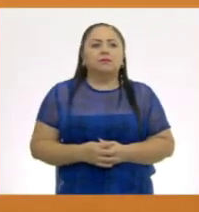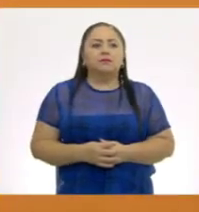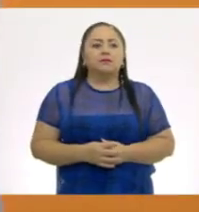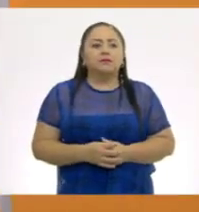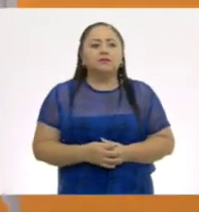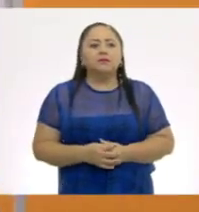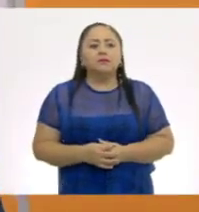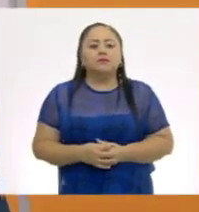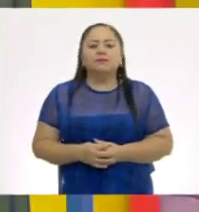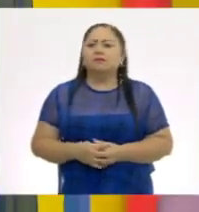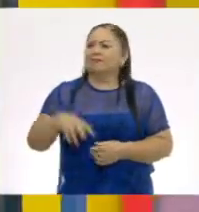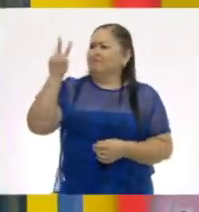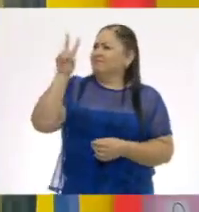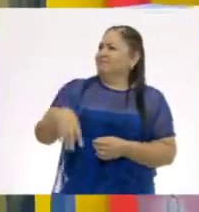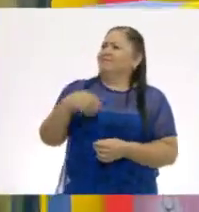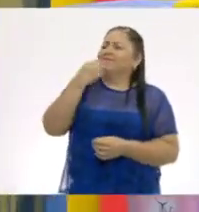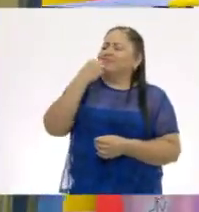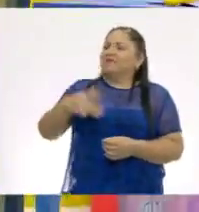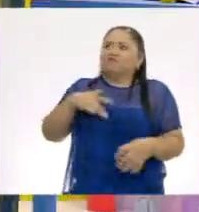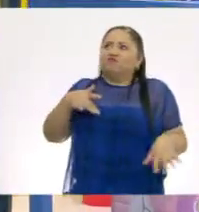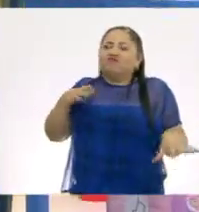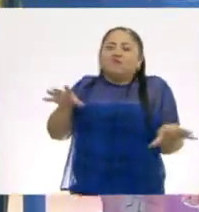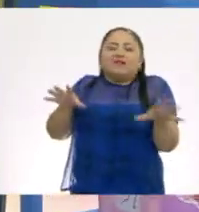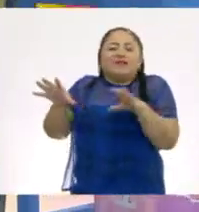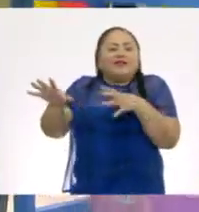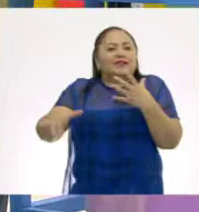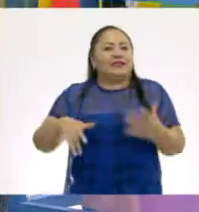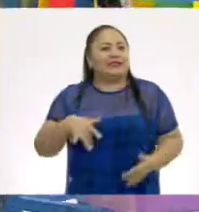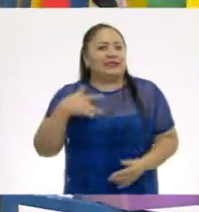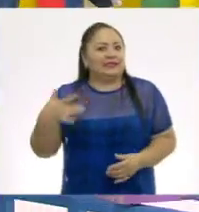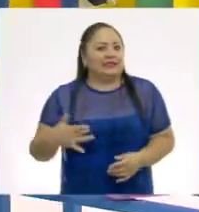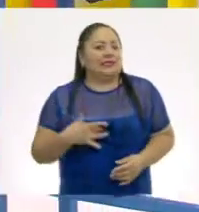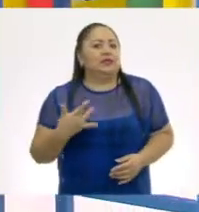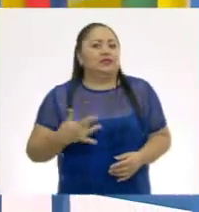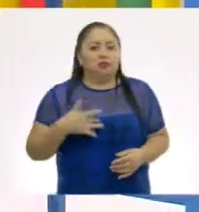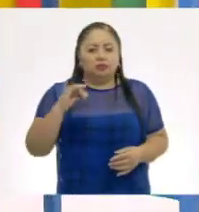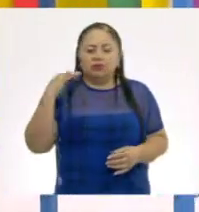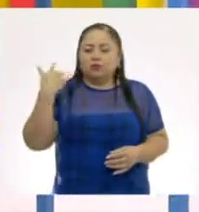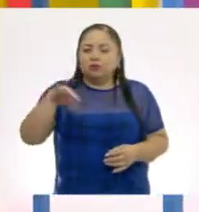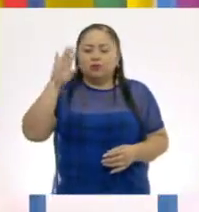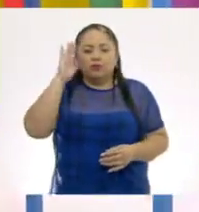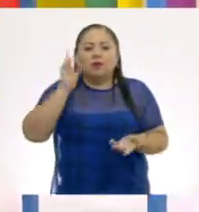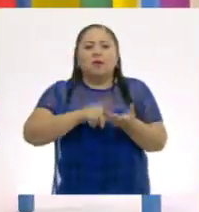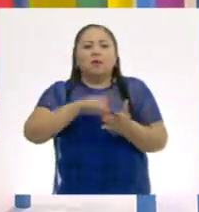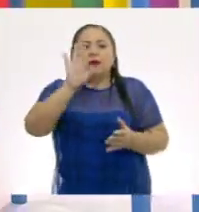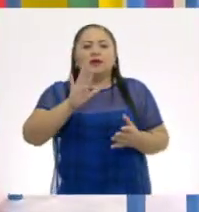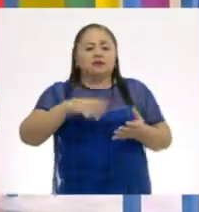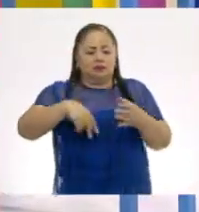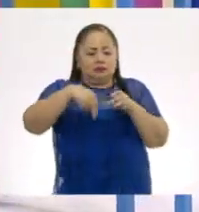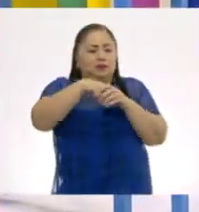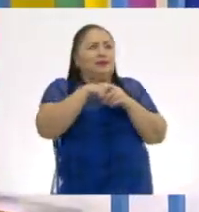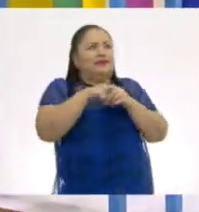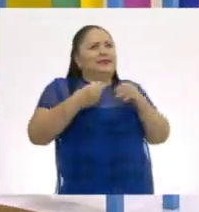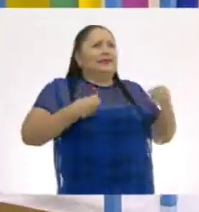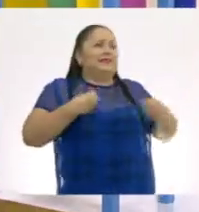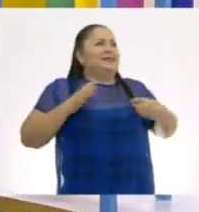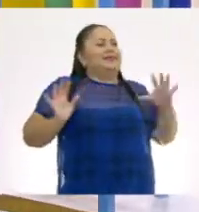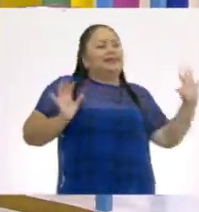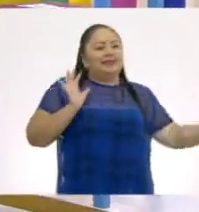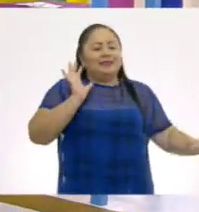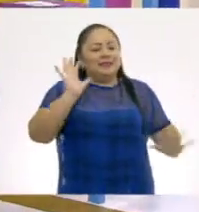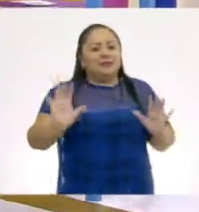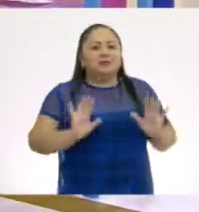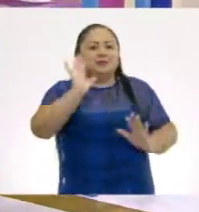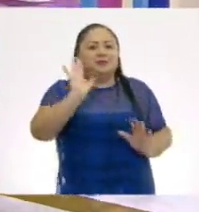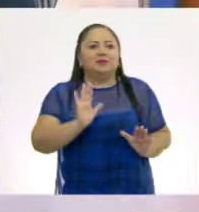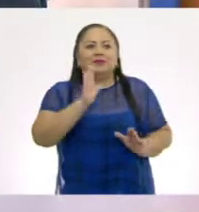Ya. ¡Ay, qué padre se siente! Sí, se siente como si algo estuviera atrapado contigo. Sí, como si